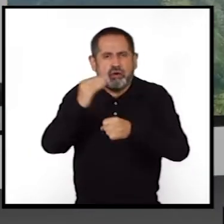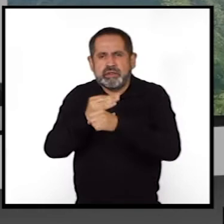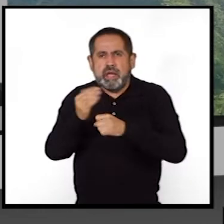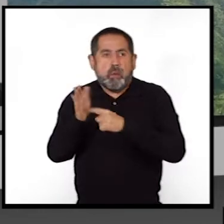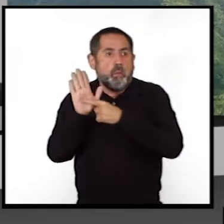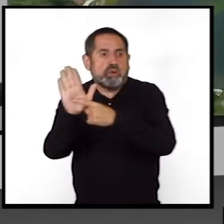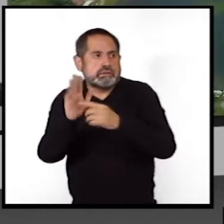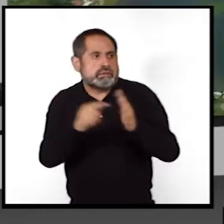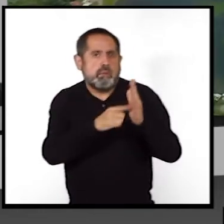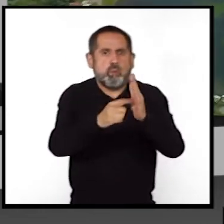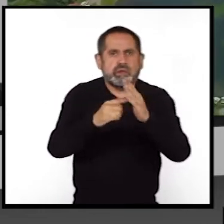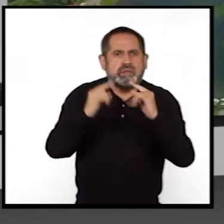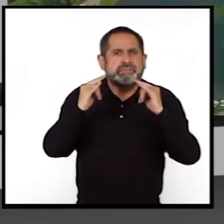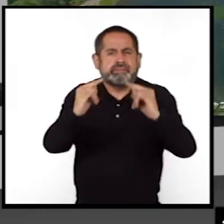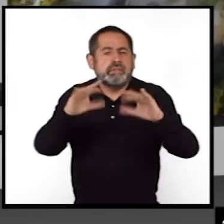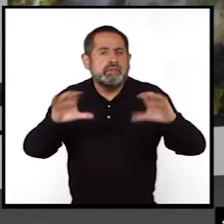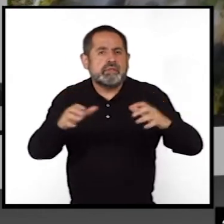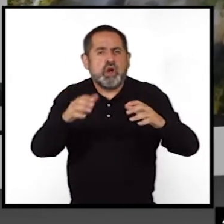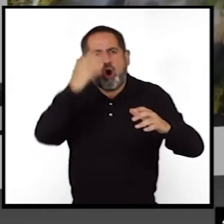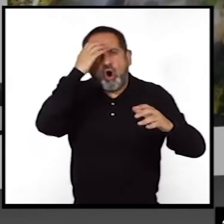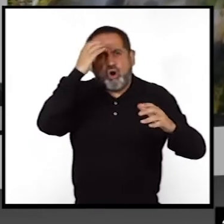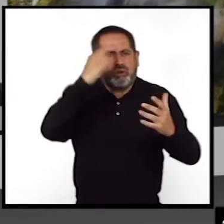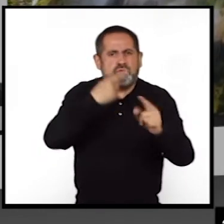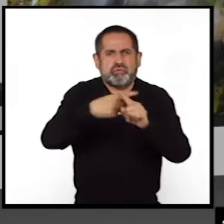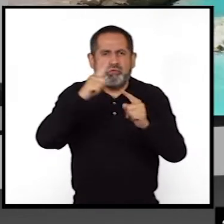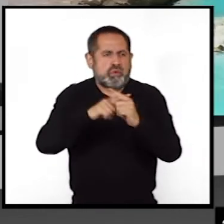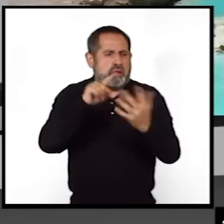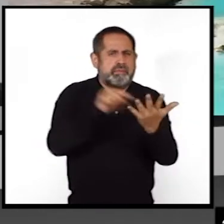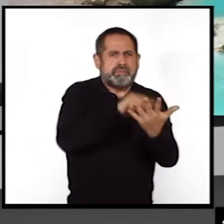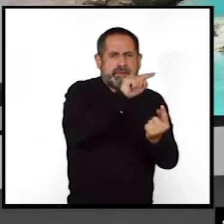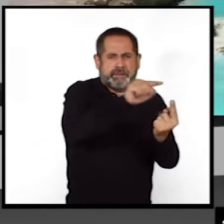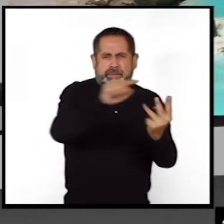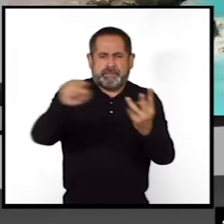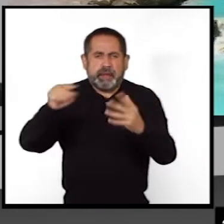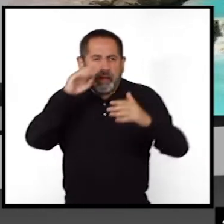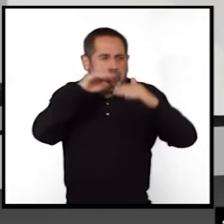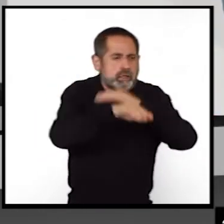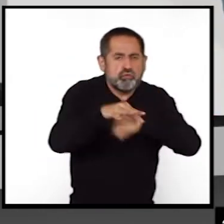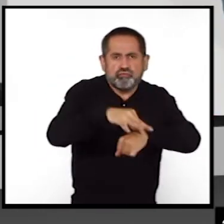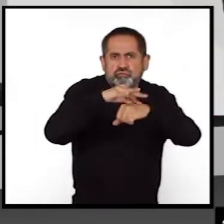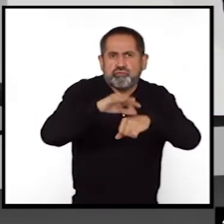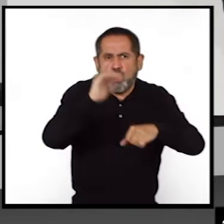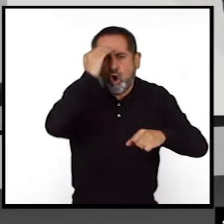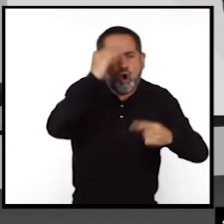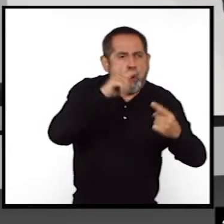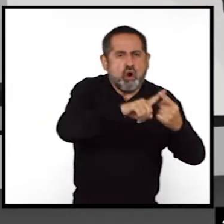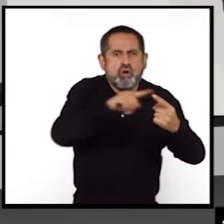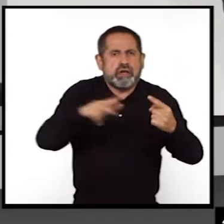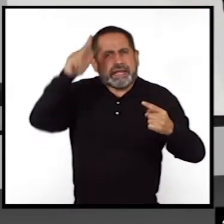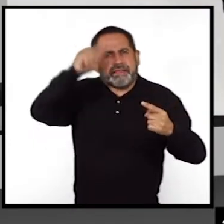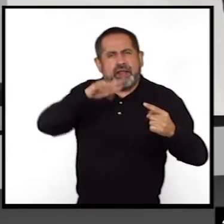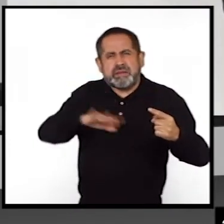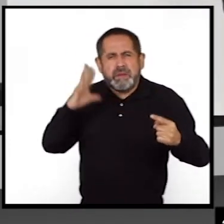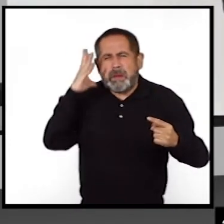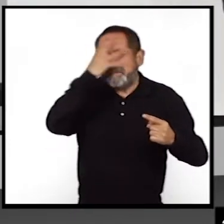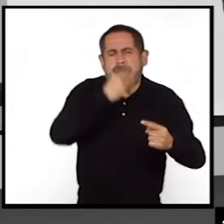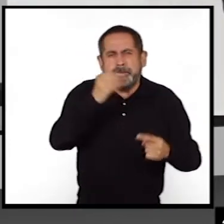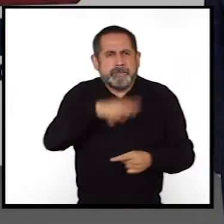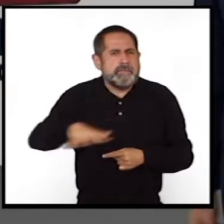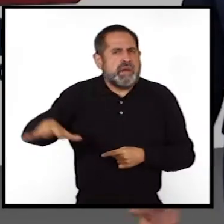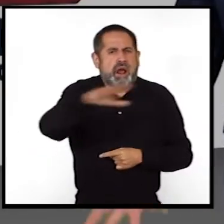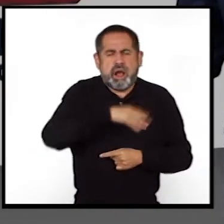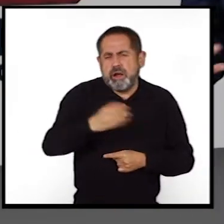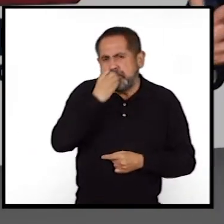de este Tianguis de Pueblos Mágicos a conocer no solo estos hermosos destinos, sino a descubrir a Hidalgo